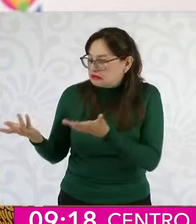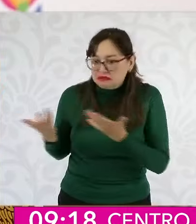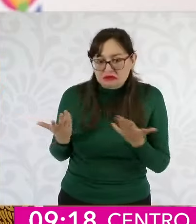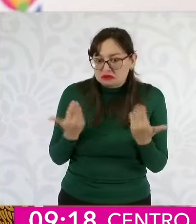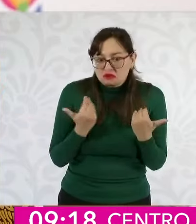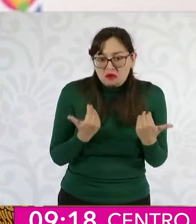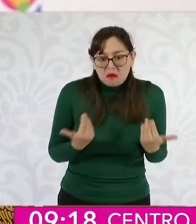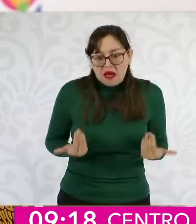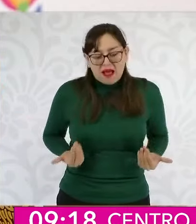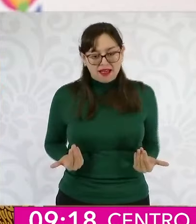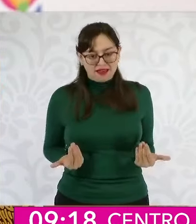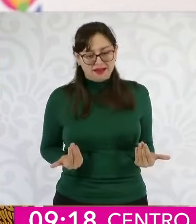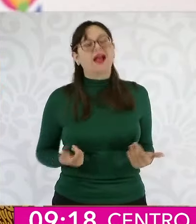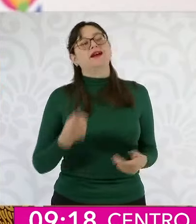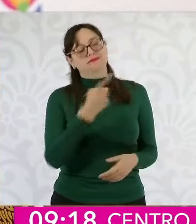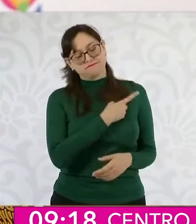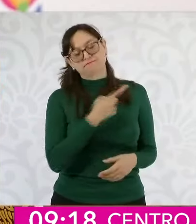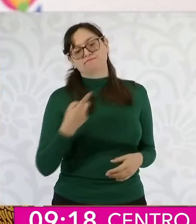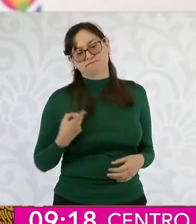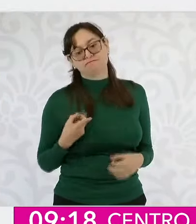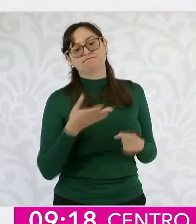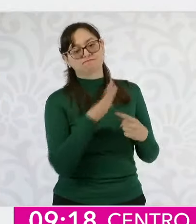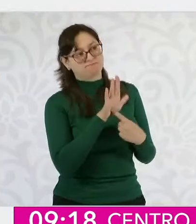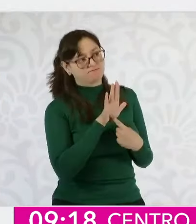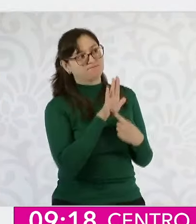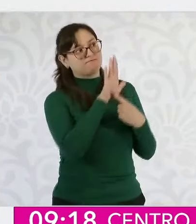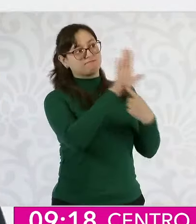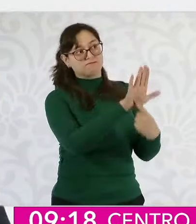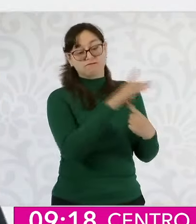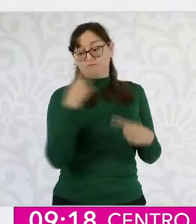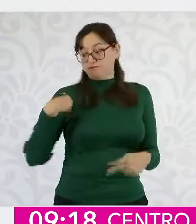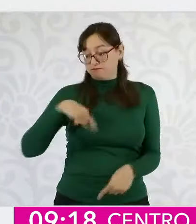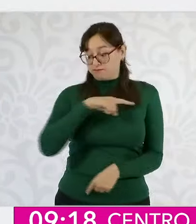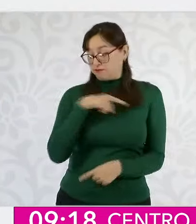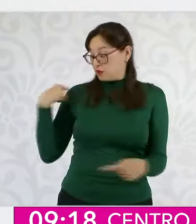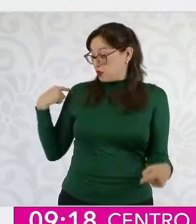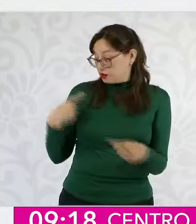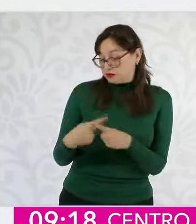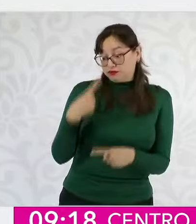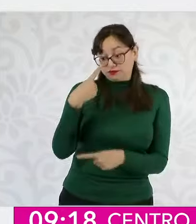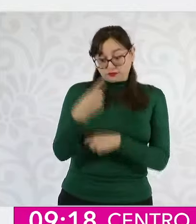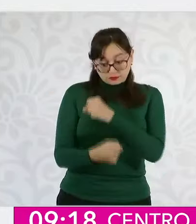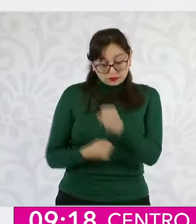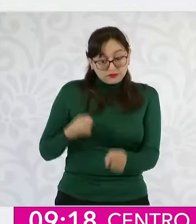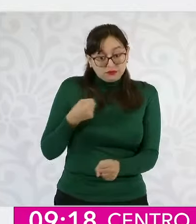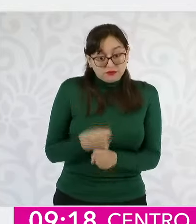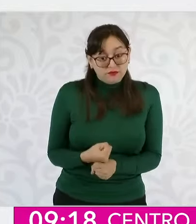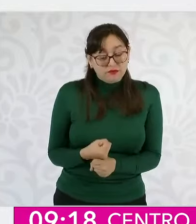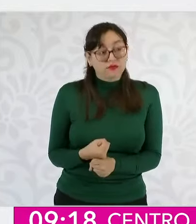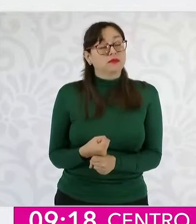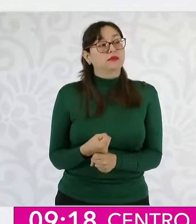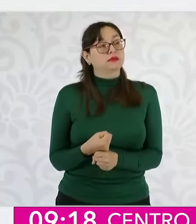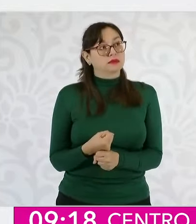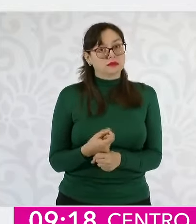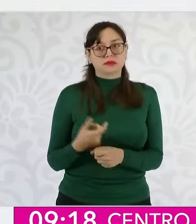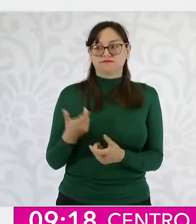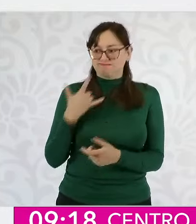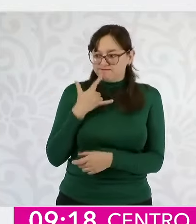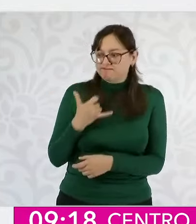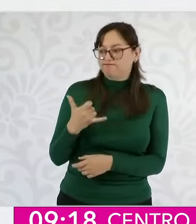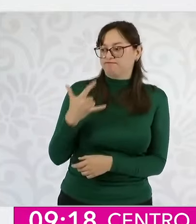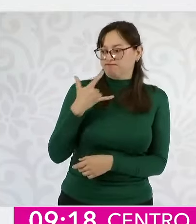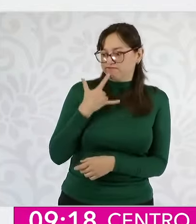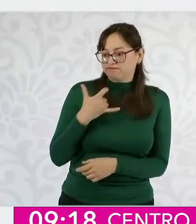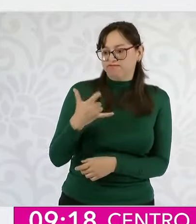Entonces, es importante que se conozcan los esfuerzos que está haciendo México y muchos otros, ¿eh? Porque, por